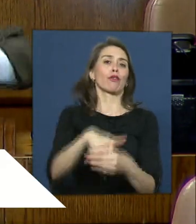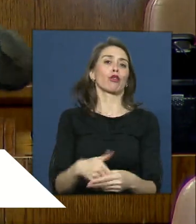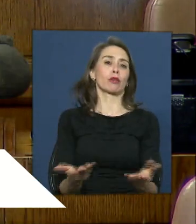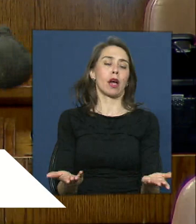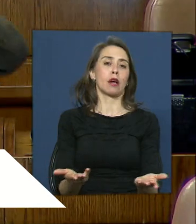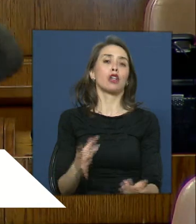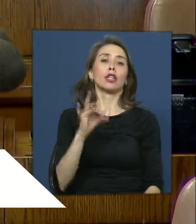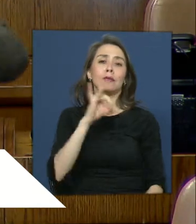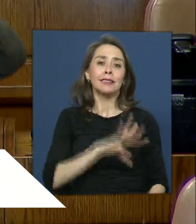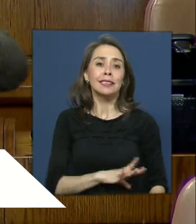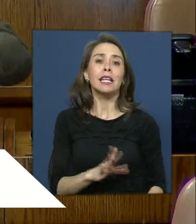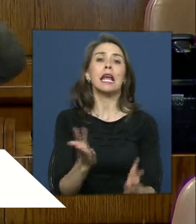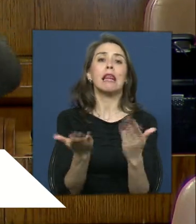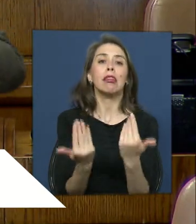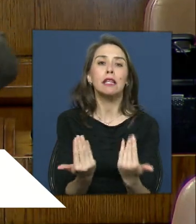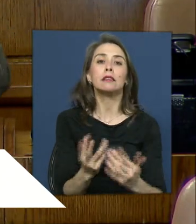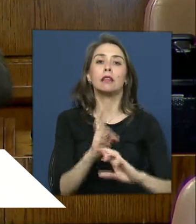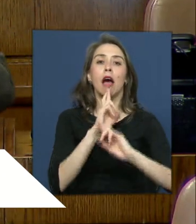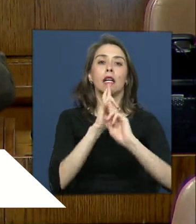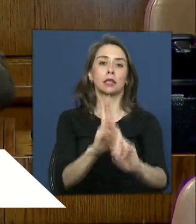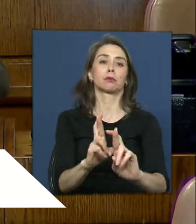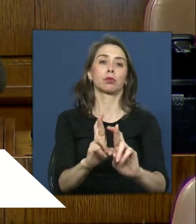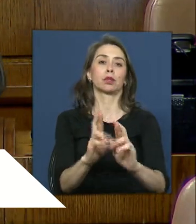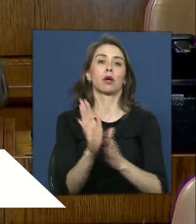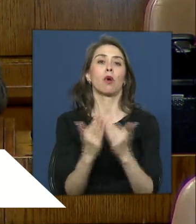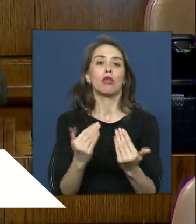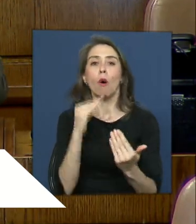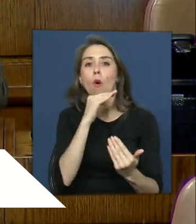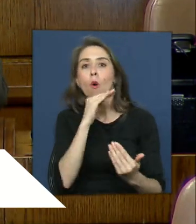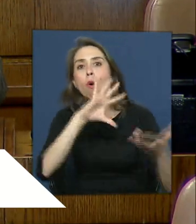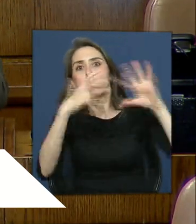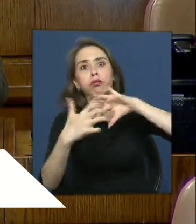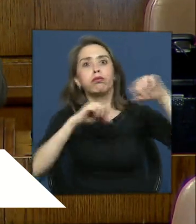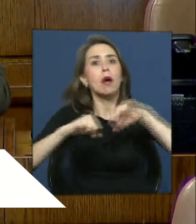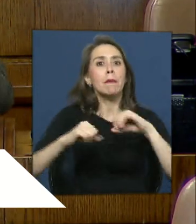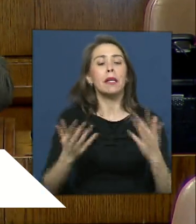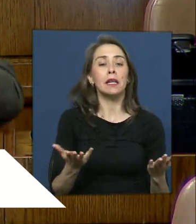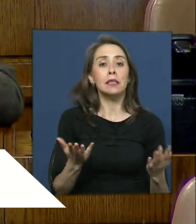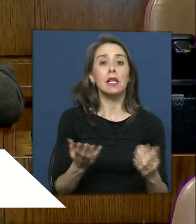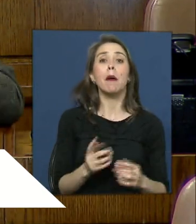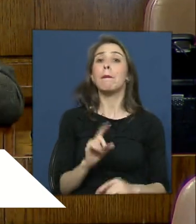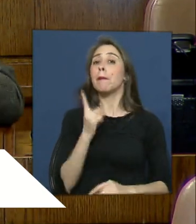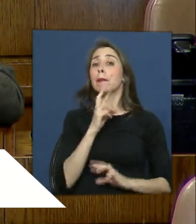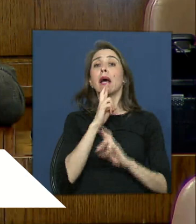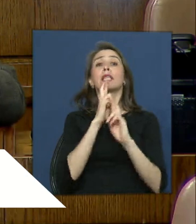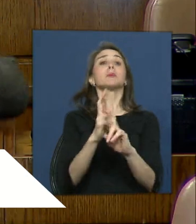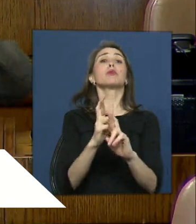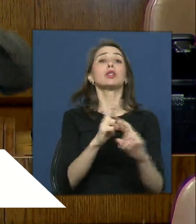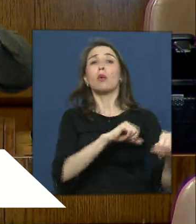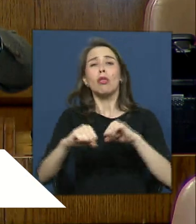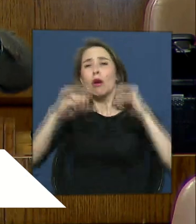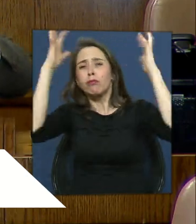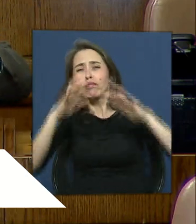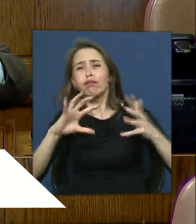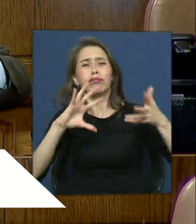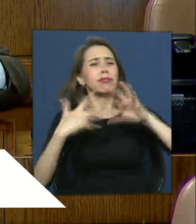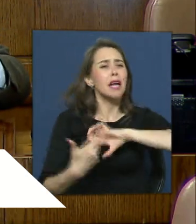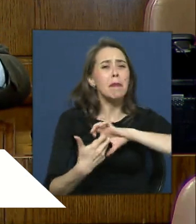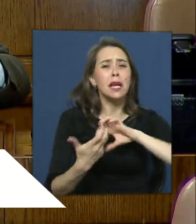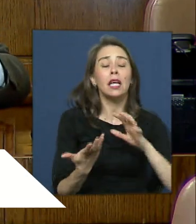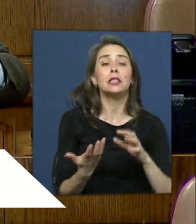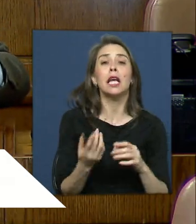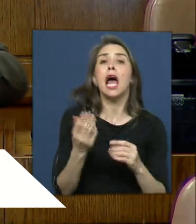el país tiene que tener respuesta frente a las emergencias. Y la primera respuesta frente a una emergencia, presidente, es saber qué